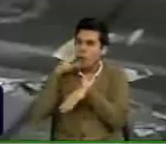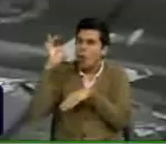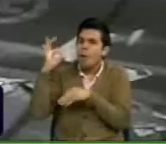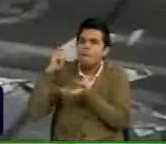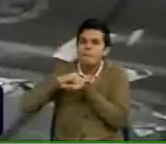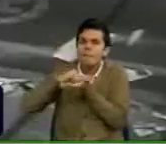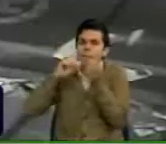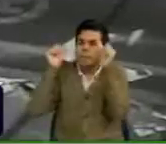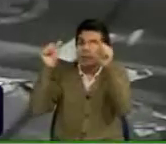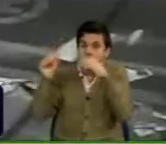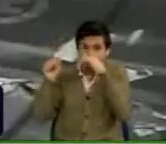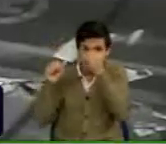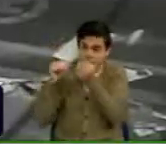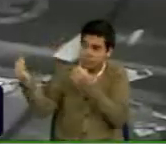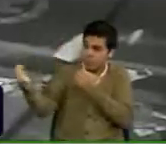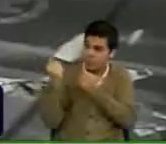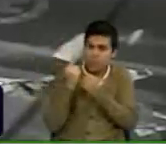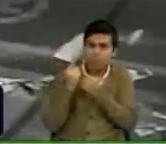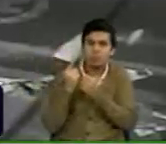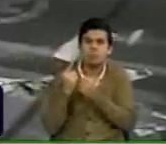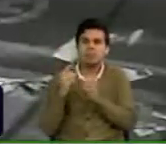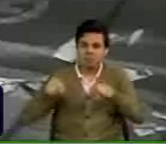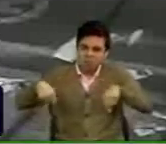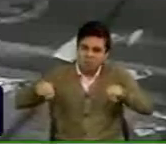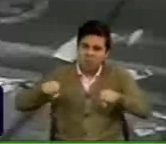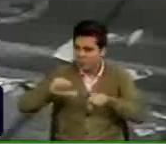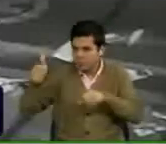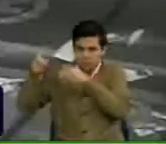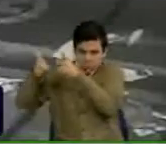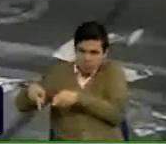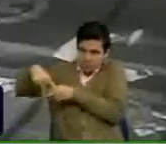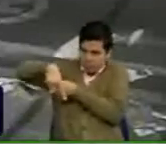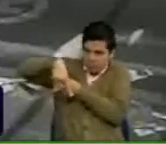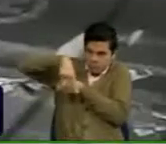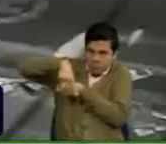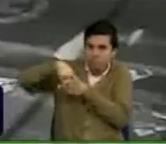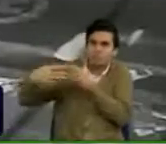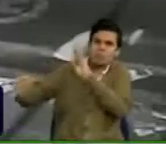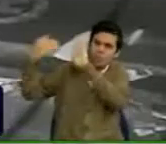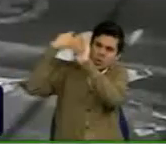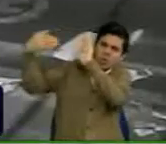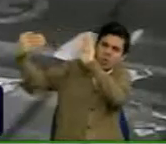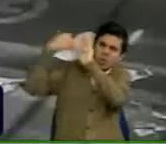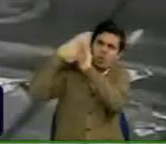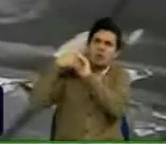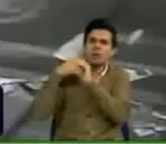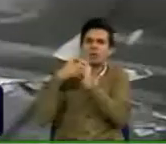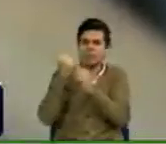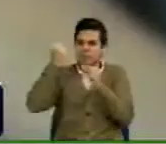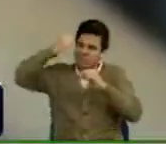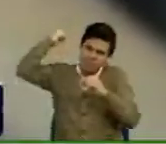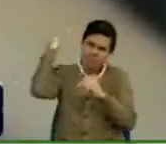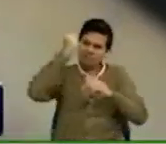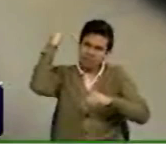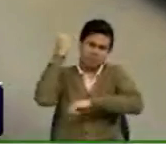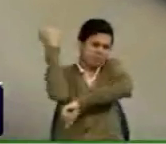estaba colocando los afiches en una moto con otra persona y me agrede y me mete 3 puñaladas, 2